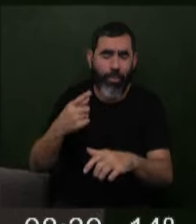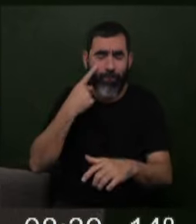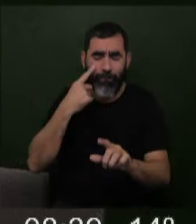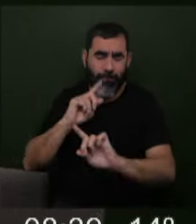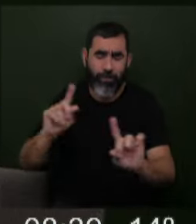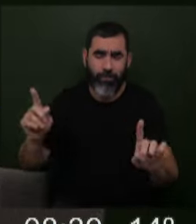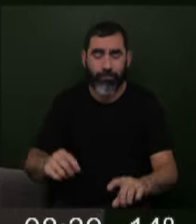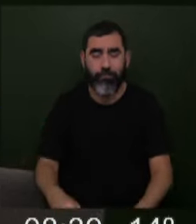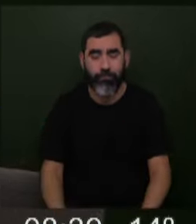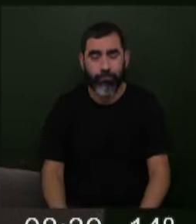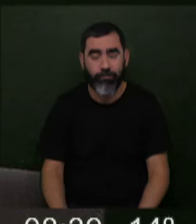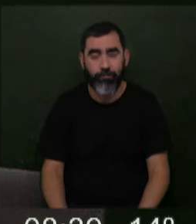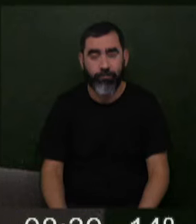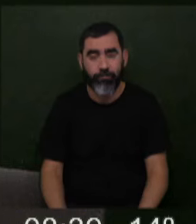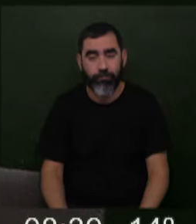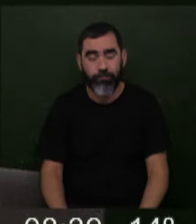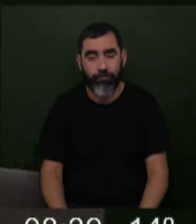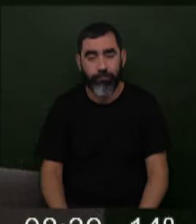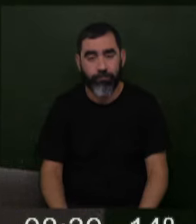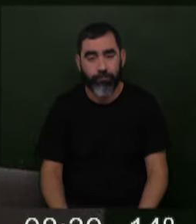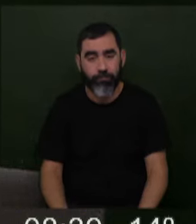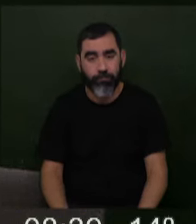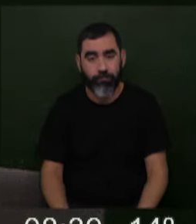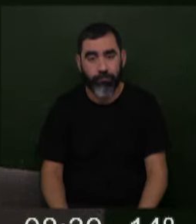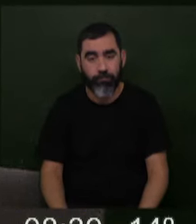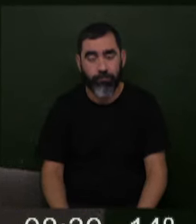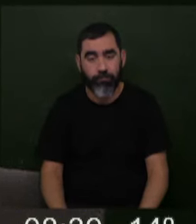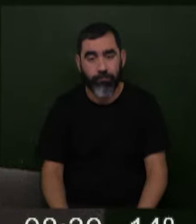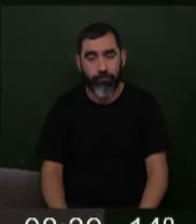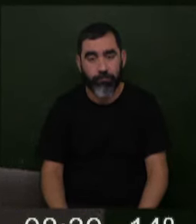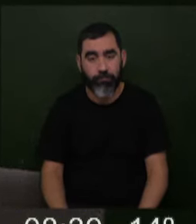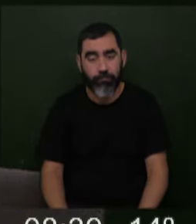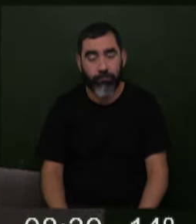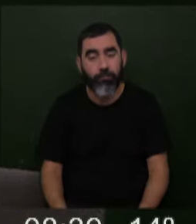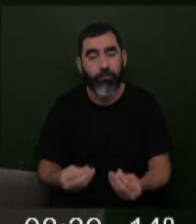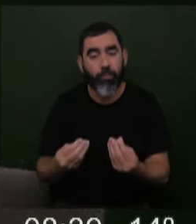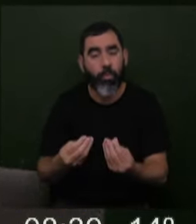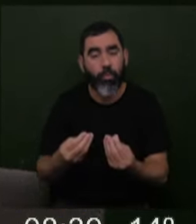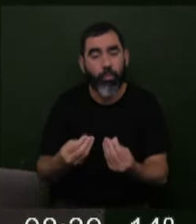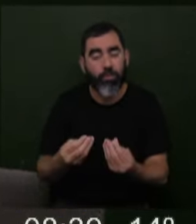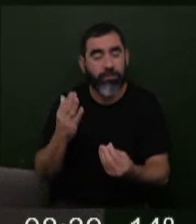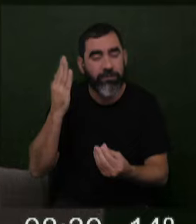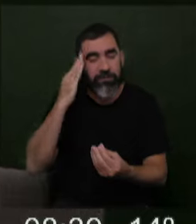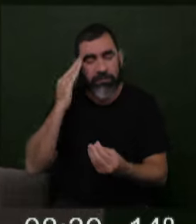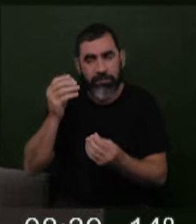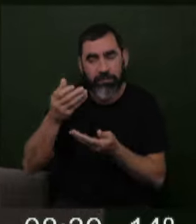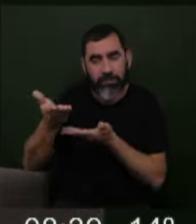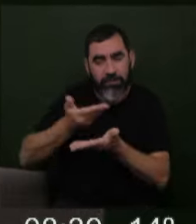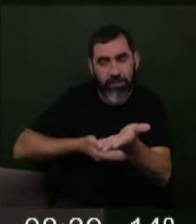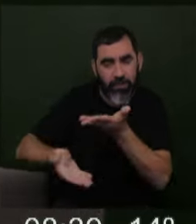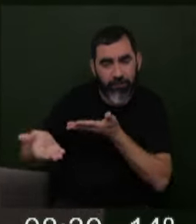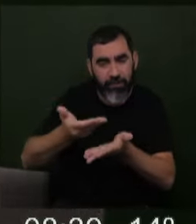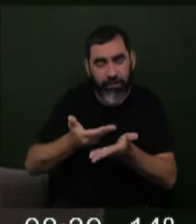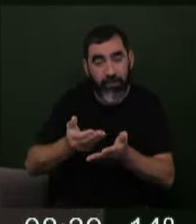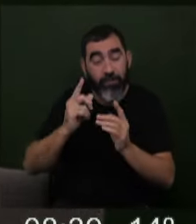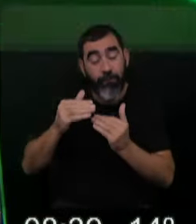Y ahí yo te quería preguntar, Jessica, digamos, ¿cómo es la integración de saberes, ¿no? Porque me imagino que